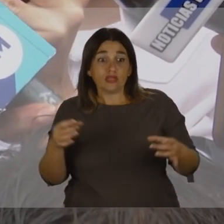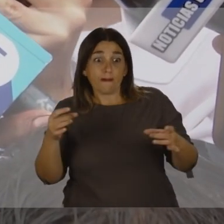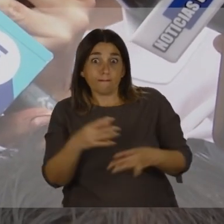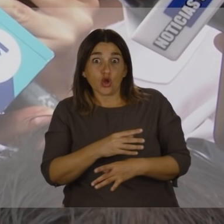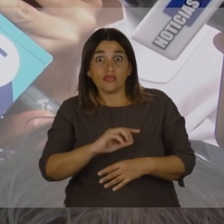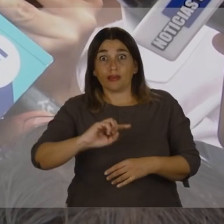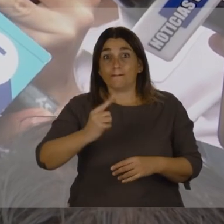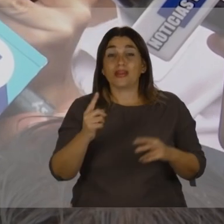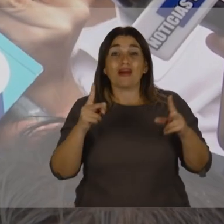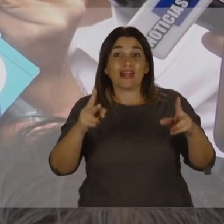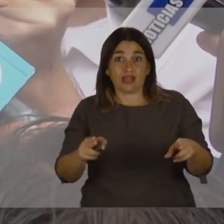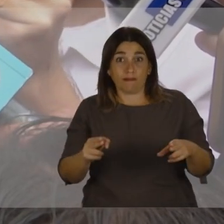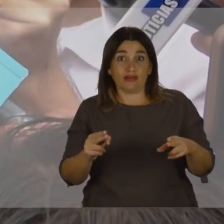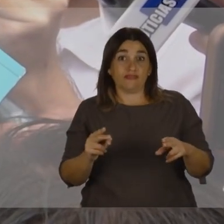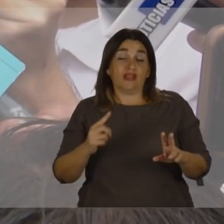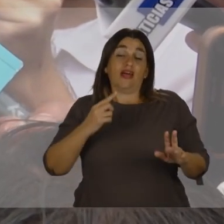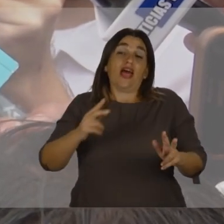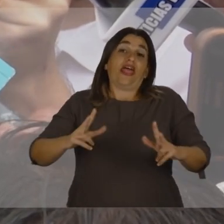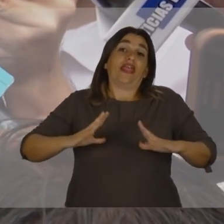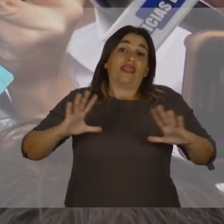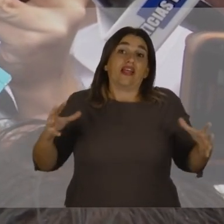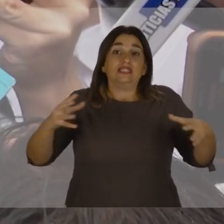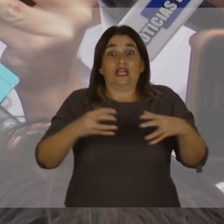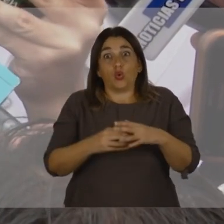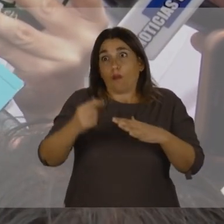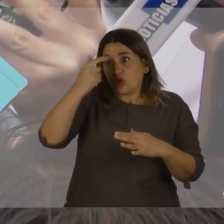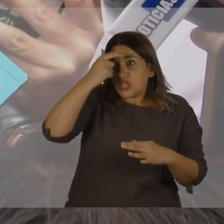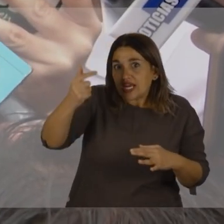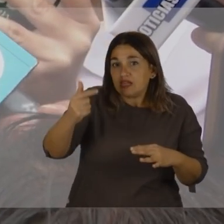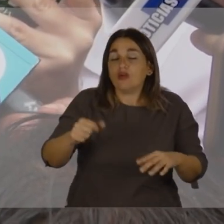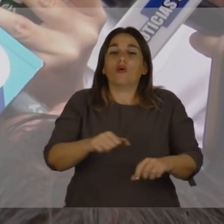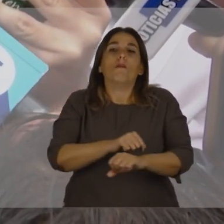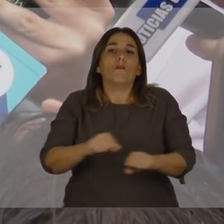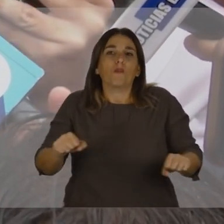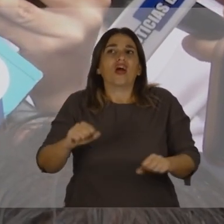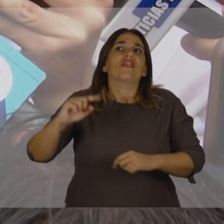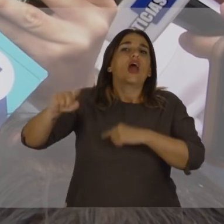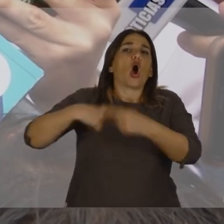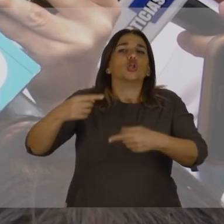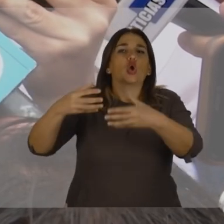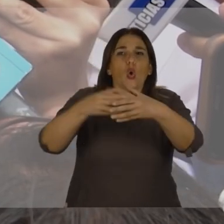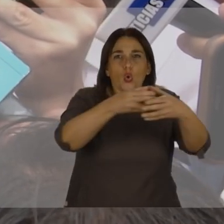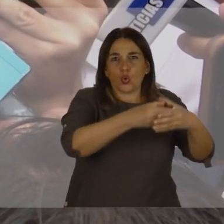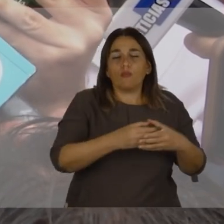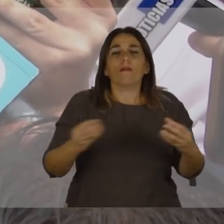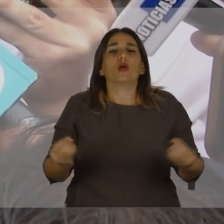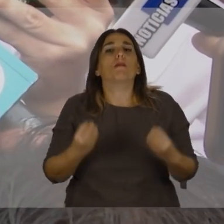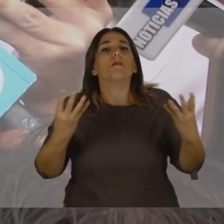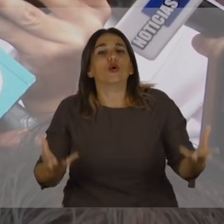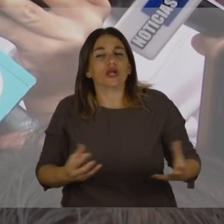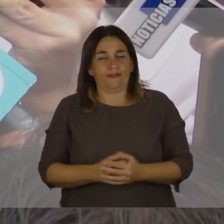esta primera etapa, lo que nos aconsejan la gente, la logística y los técnicos, quizá es llegar a otras poblaciones. ¿Por